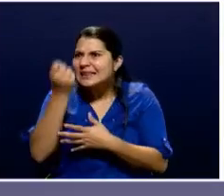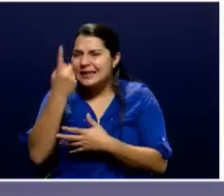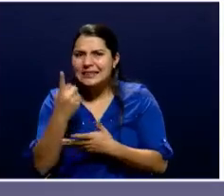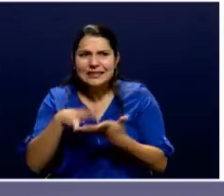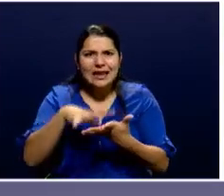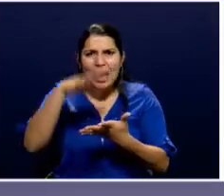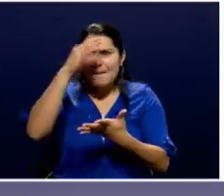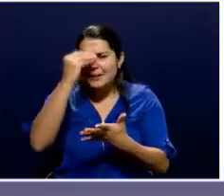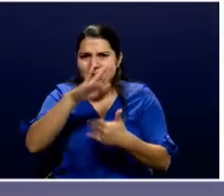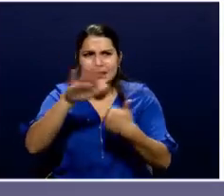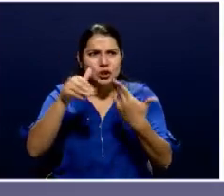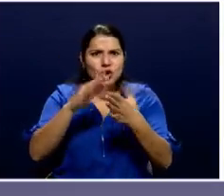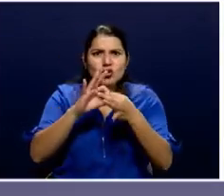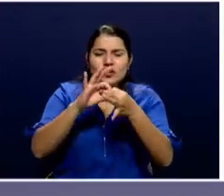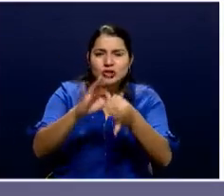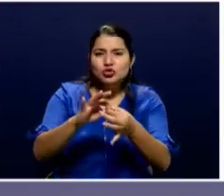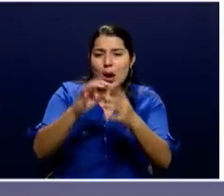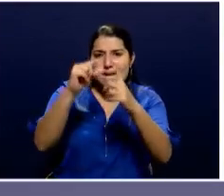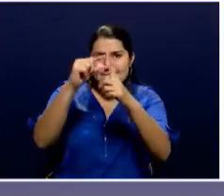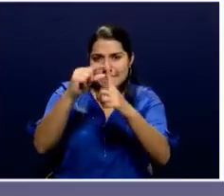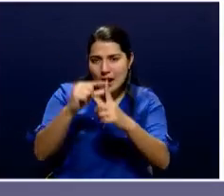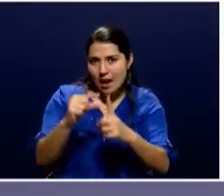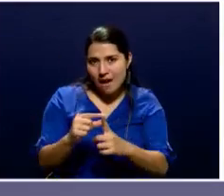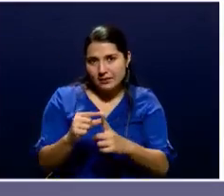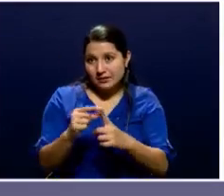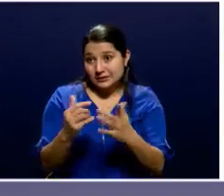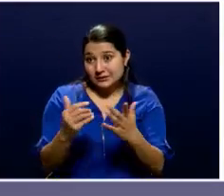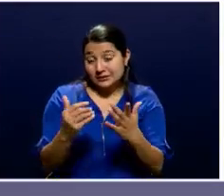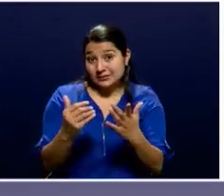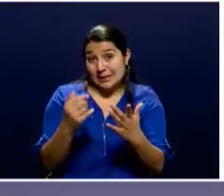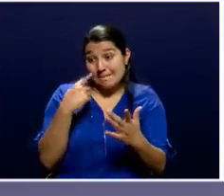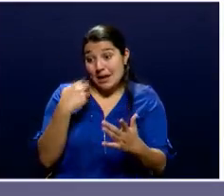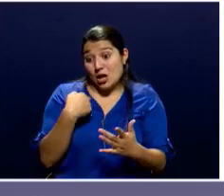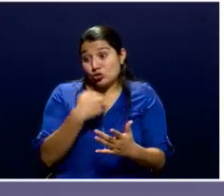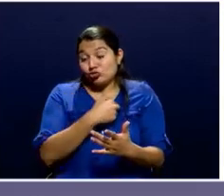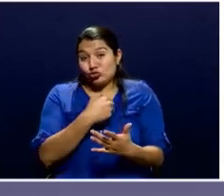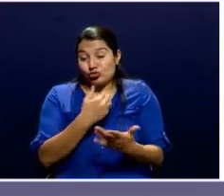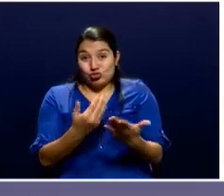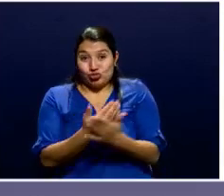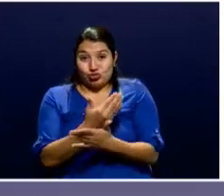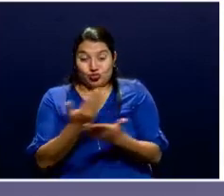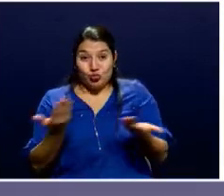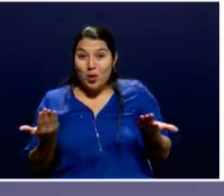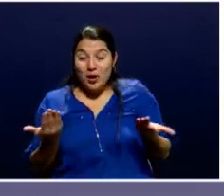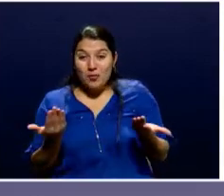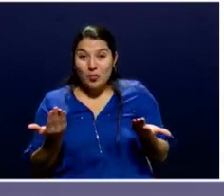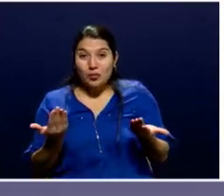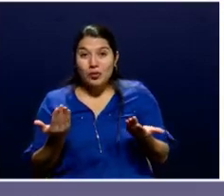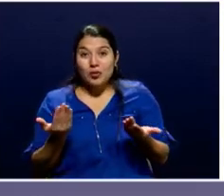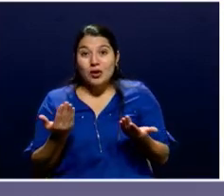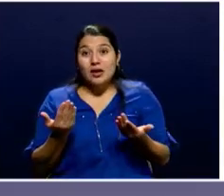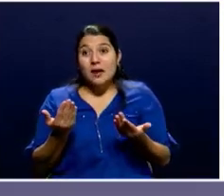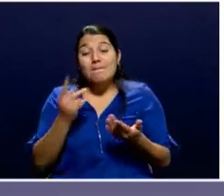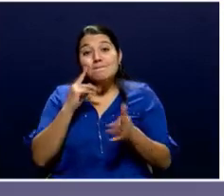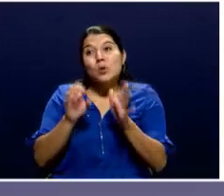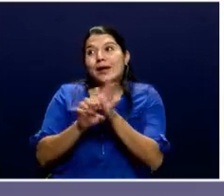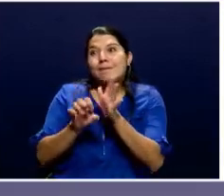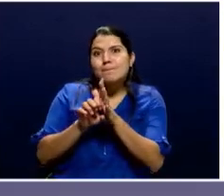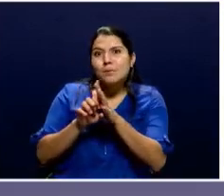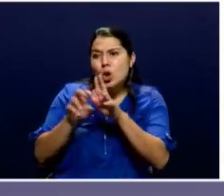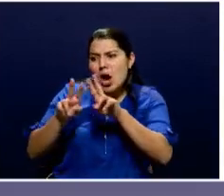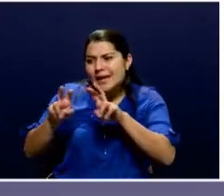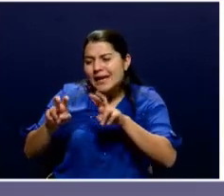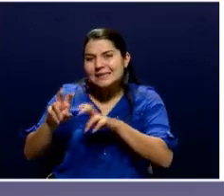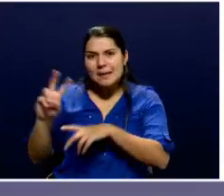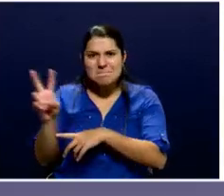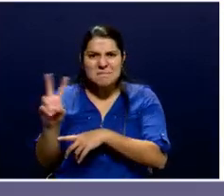la terminología de algo que nos es muy, muy lejano. La virología era algo que